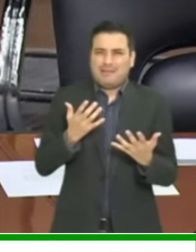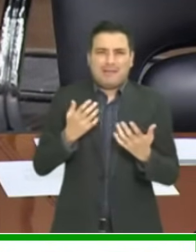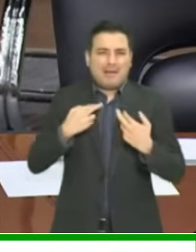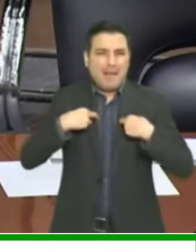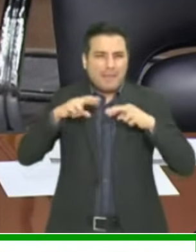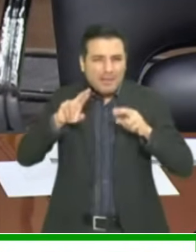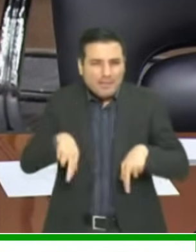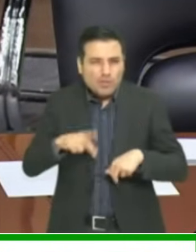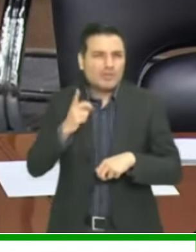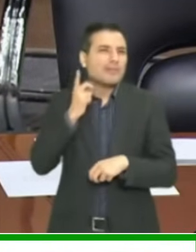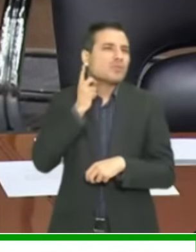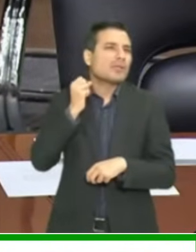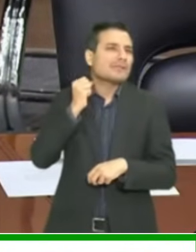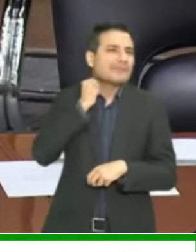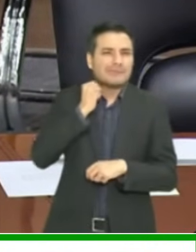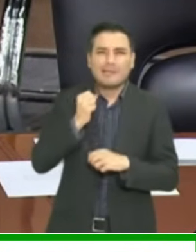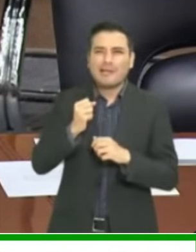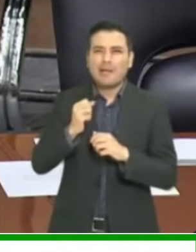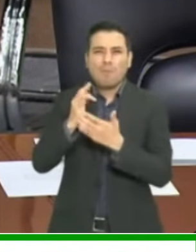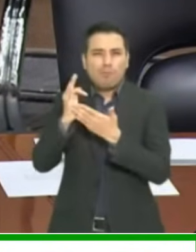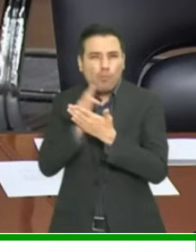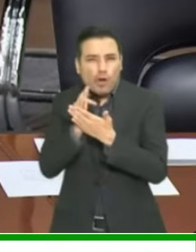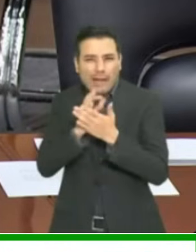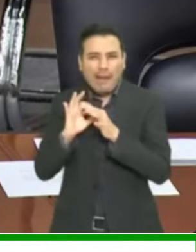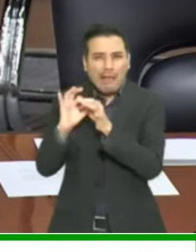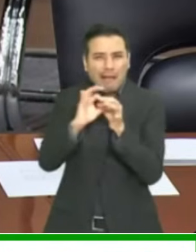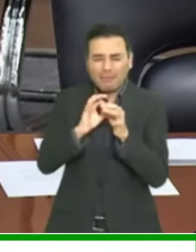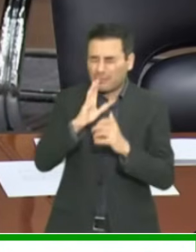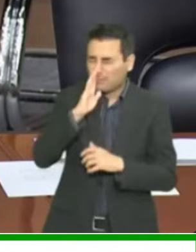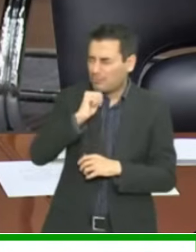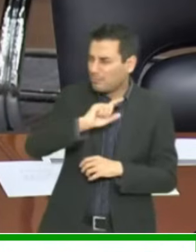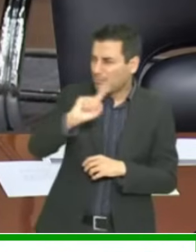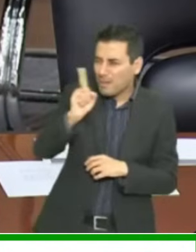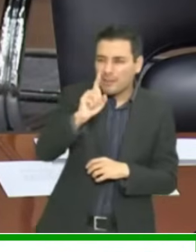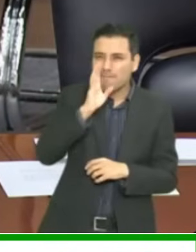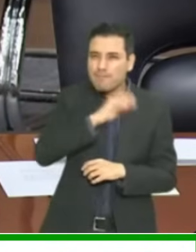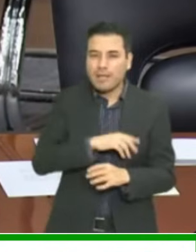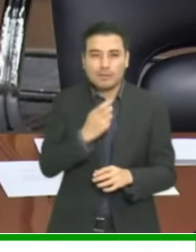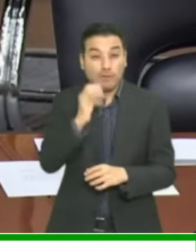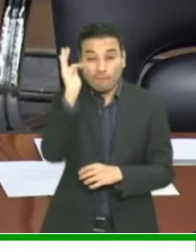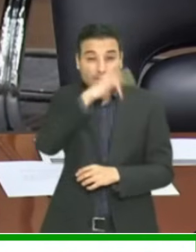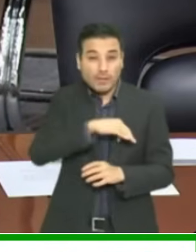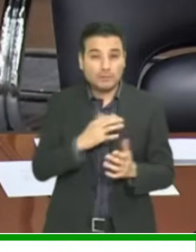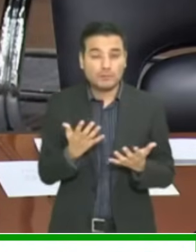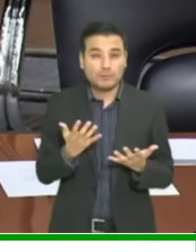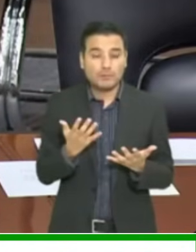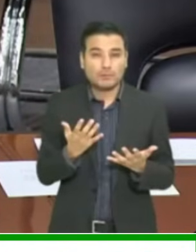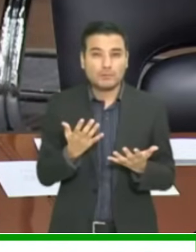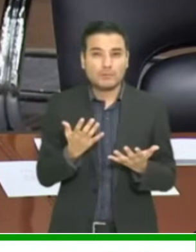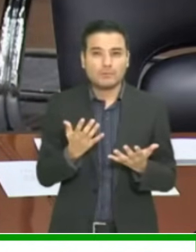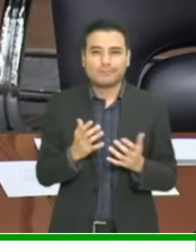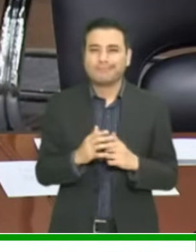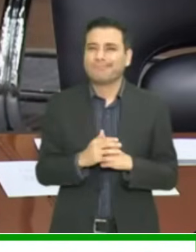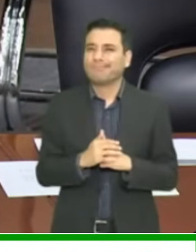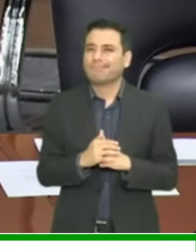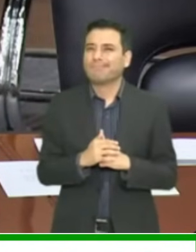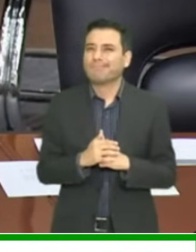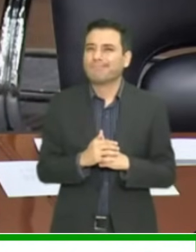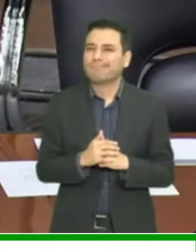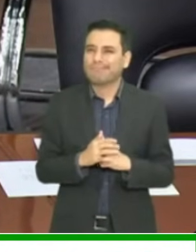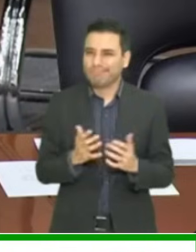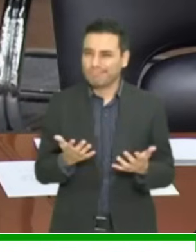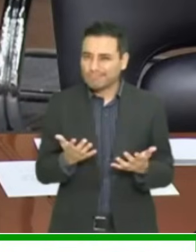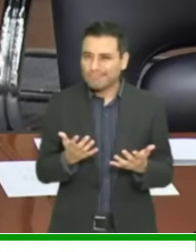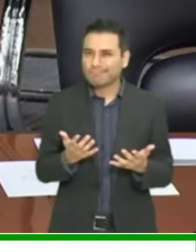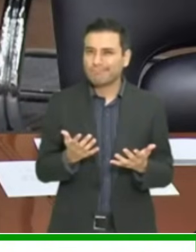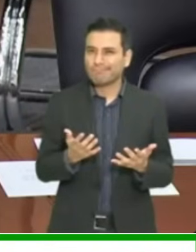tener la coalición gobernante o la coalición que ganó el domingo. Eso es absolutamente falso. Y yo creo que no se corrige desde una interpretación por